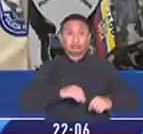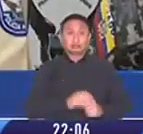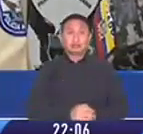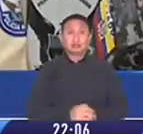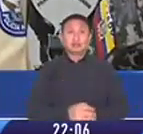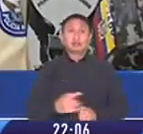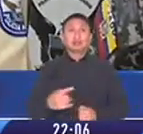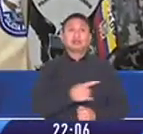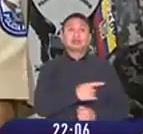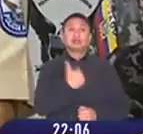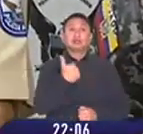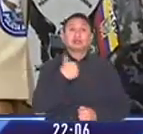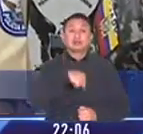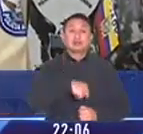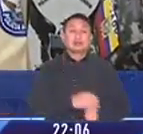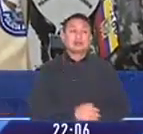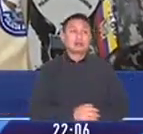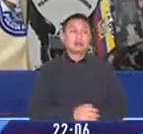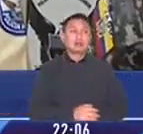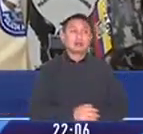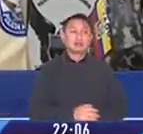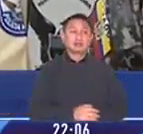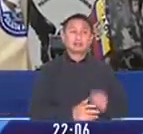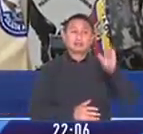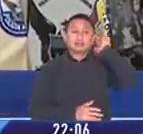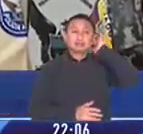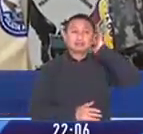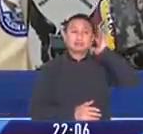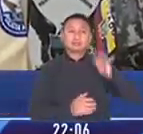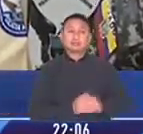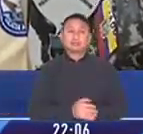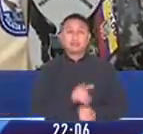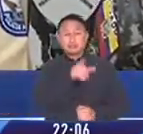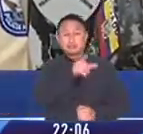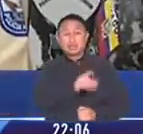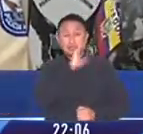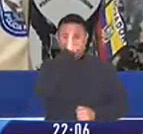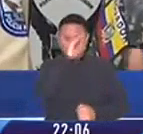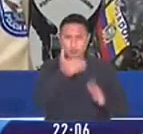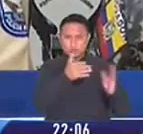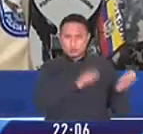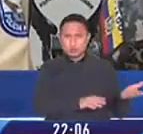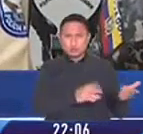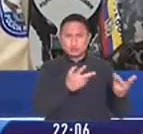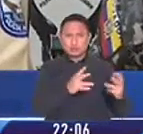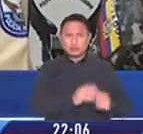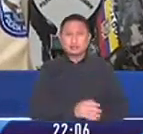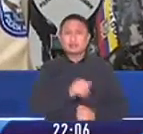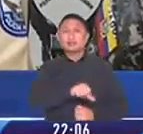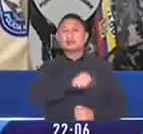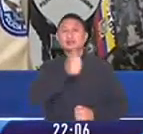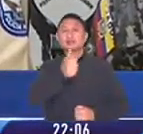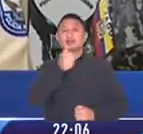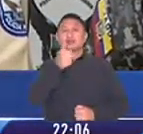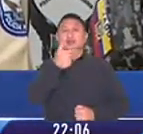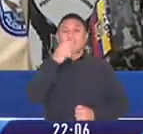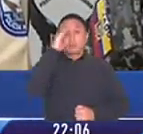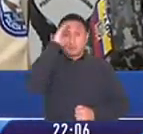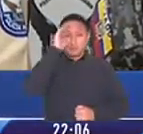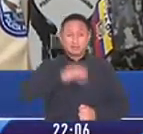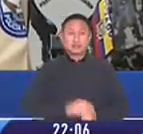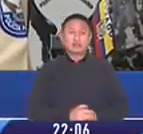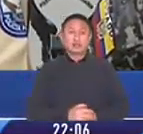tuvimos antecedentes en los cuales lamentablemente fallecieron funcionarios policiales. También otras unidades de